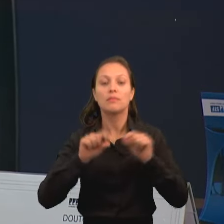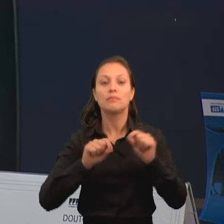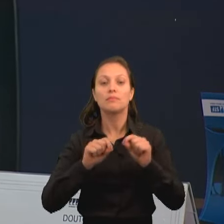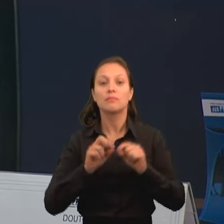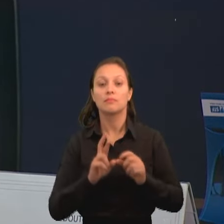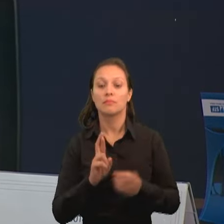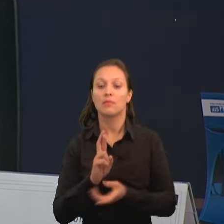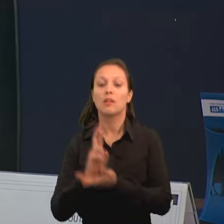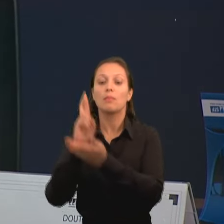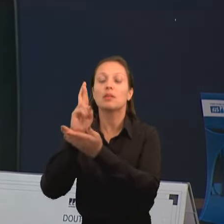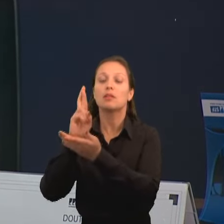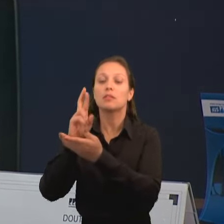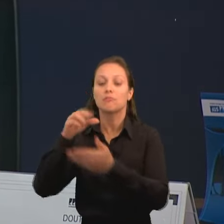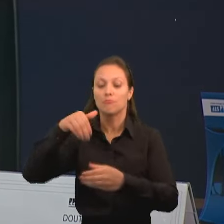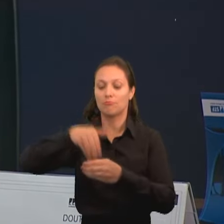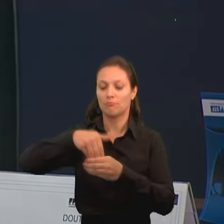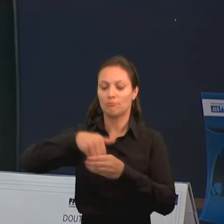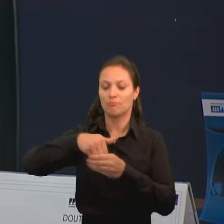quien tiene libre